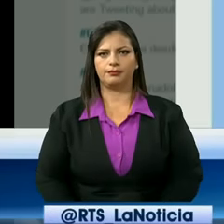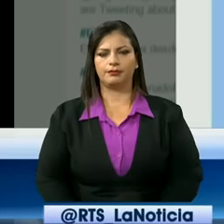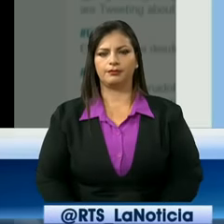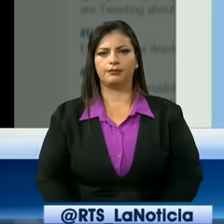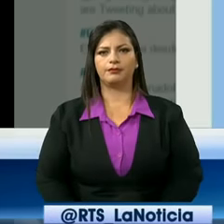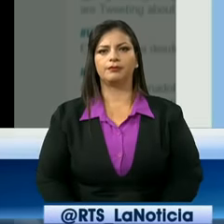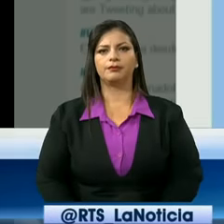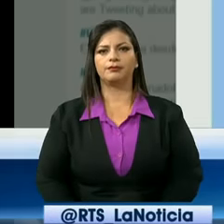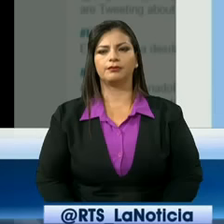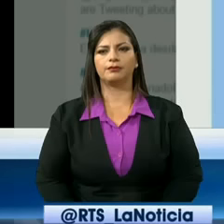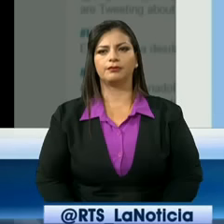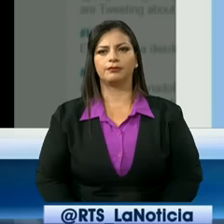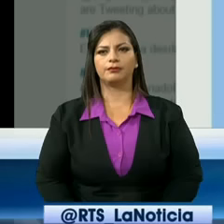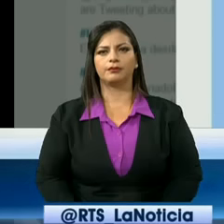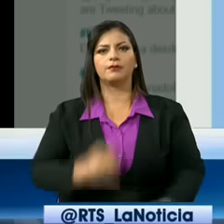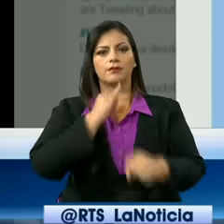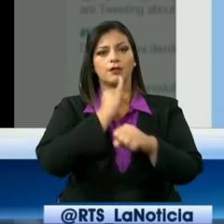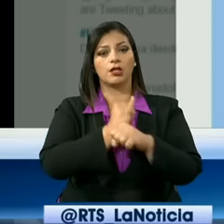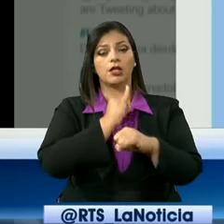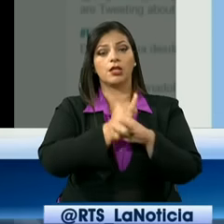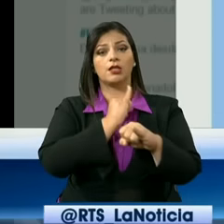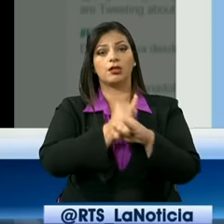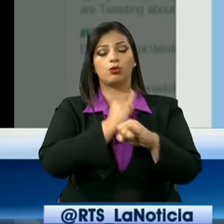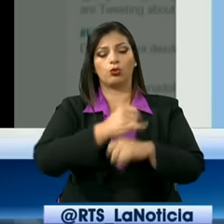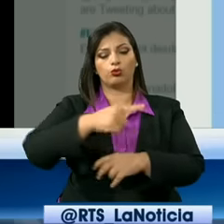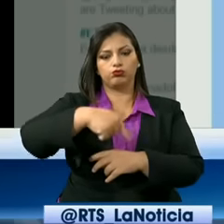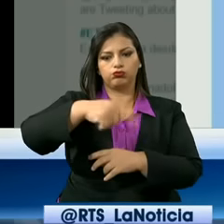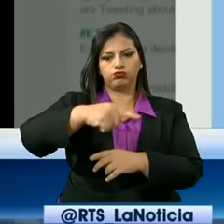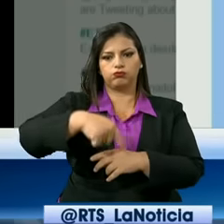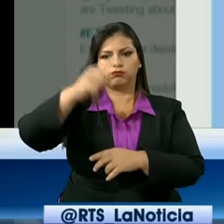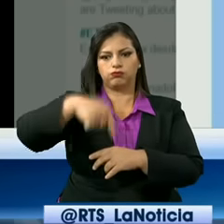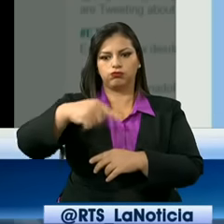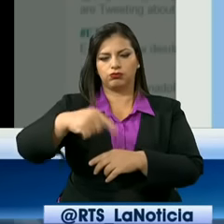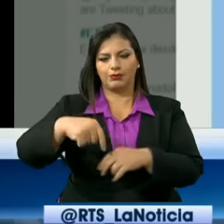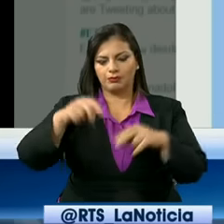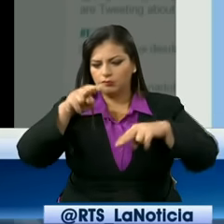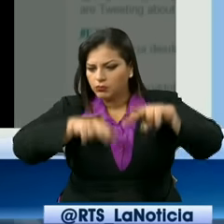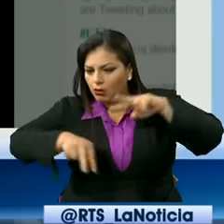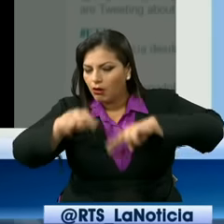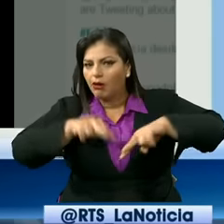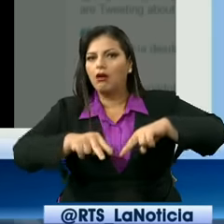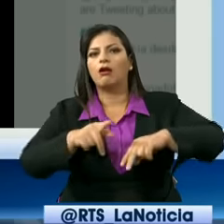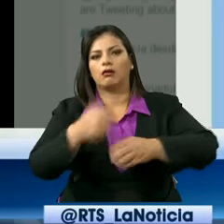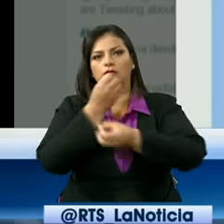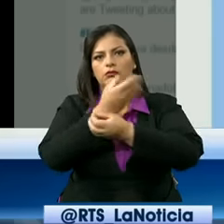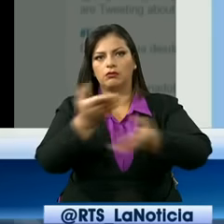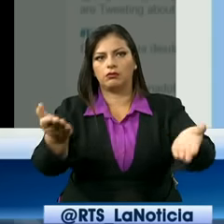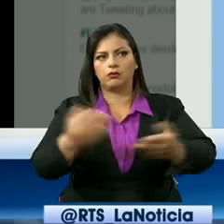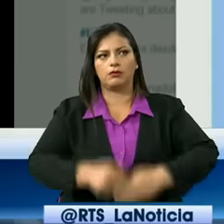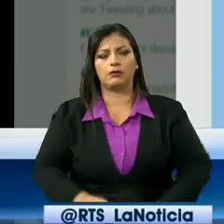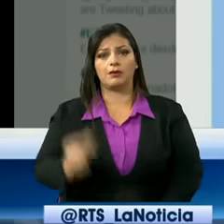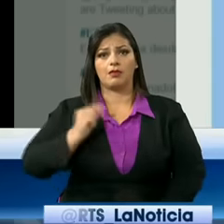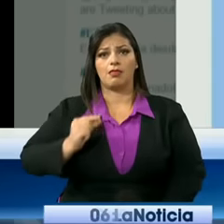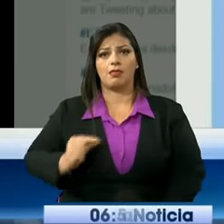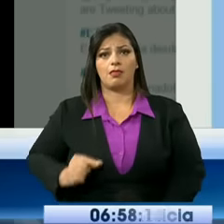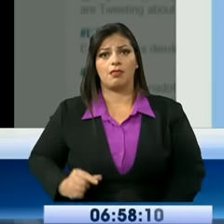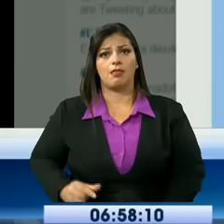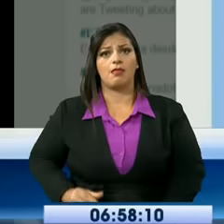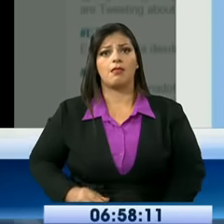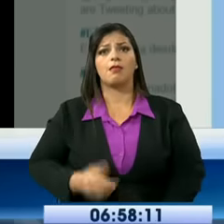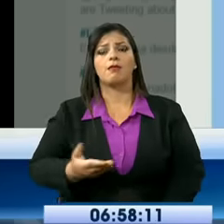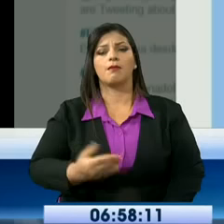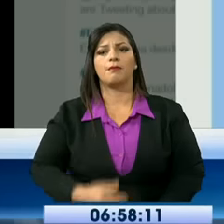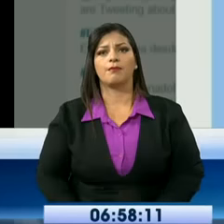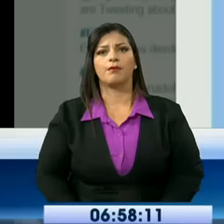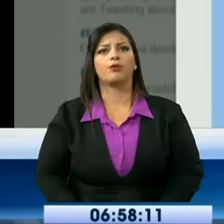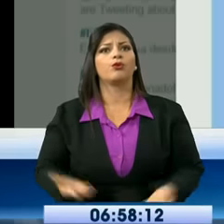También del Instituto Geofísico del Ecuador, sismo. Allí aparecen detalles del mismo que también se registrará esta